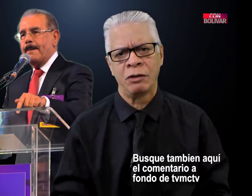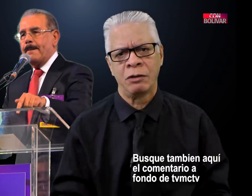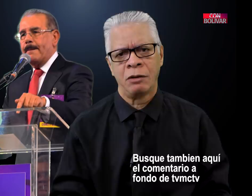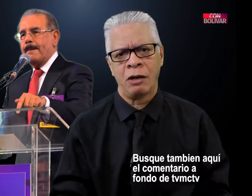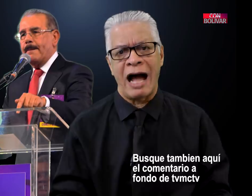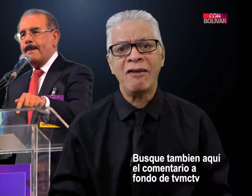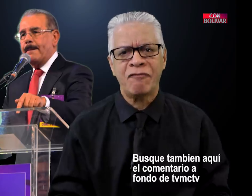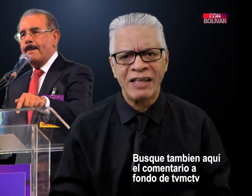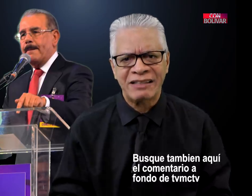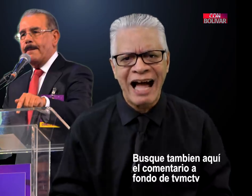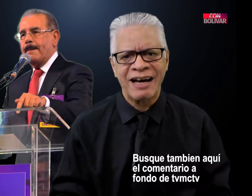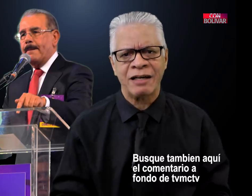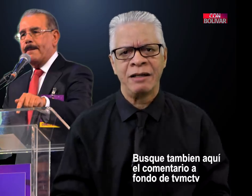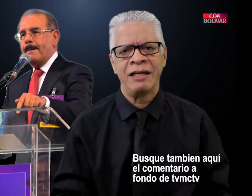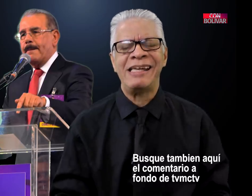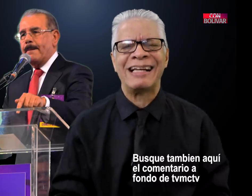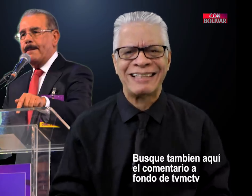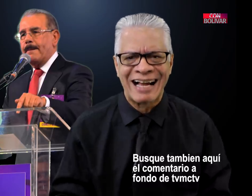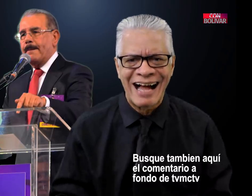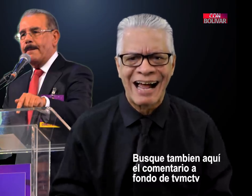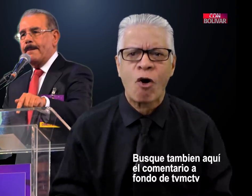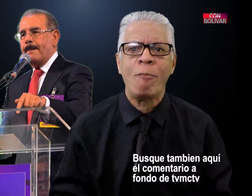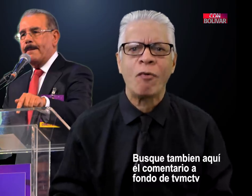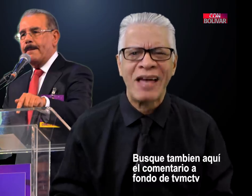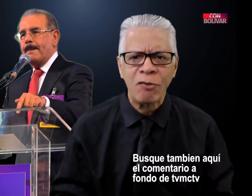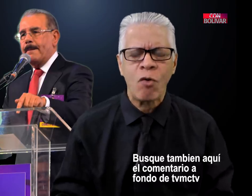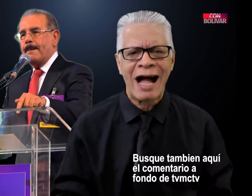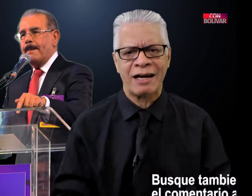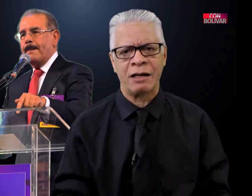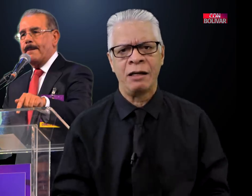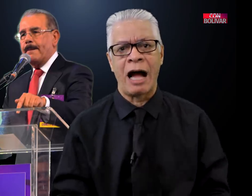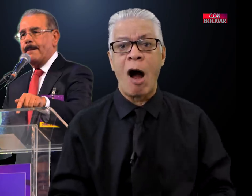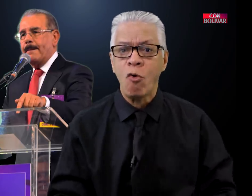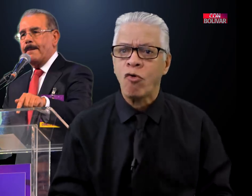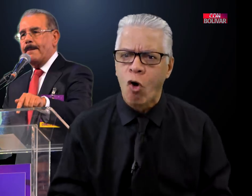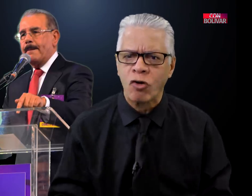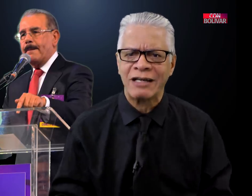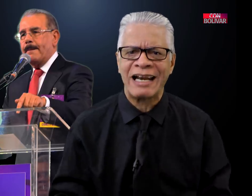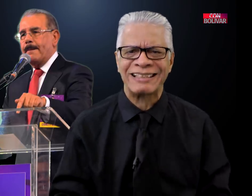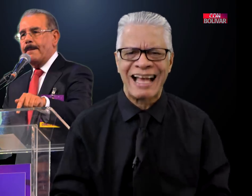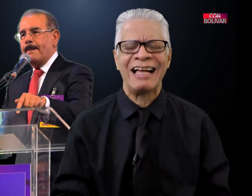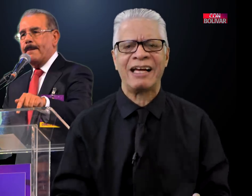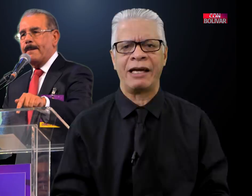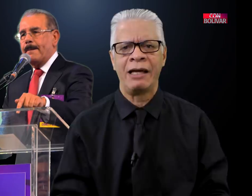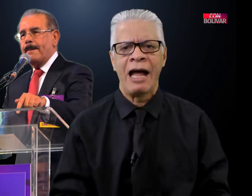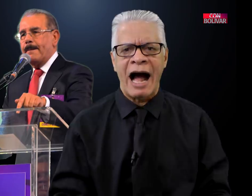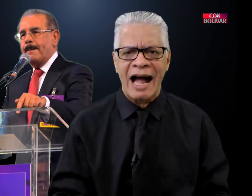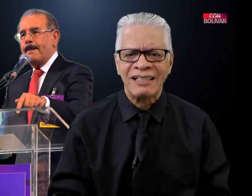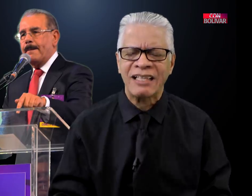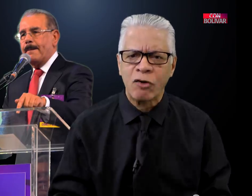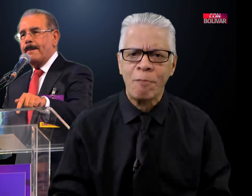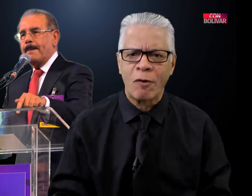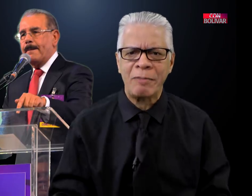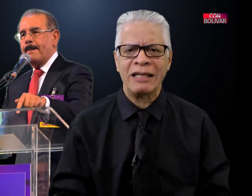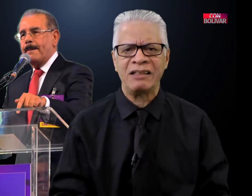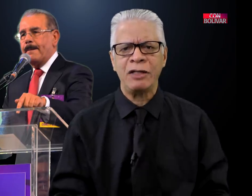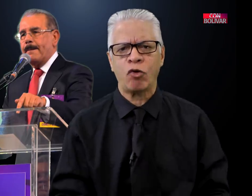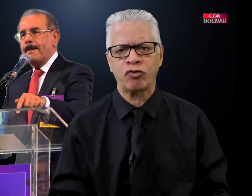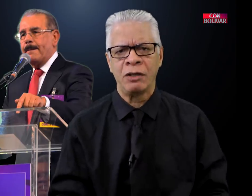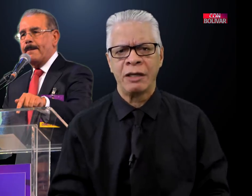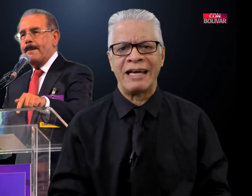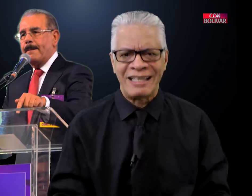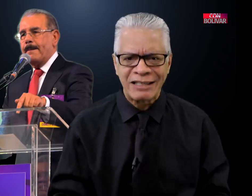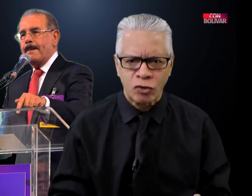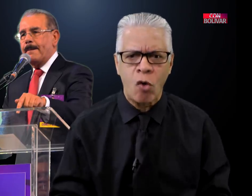llamados a enfrentar y a sacar a como dé lugar, aún corra la sangre, a este grupo de